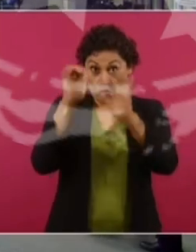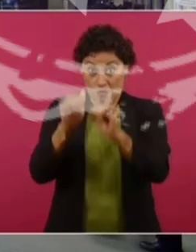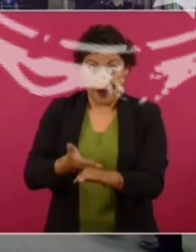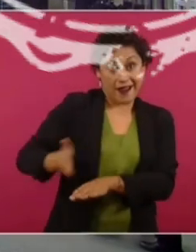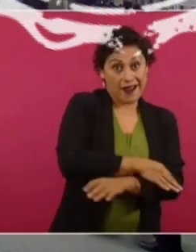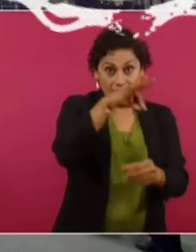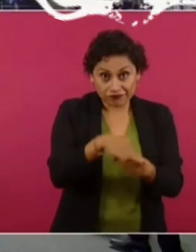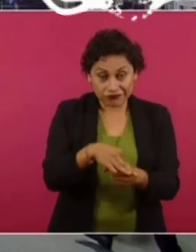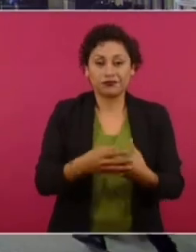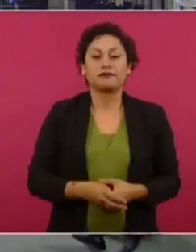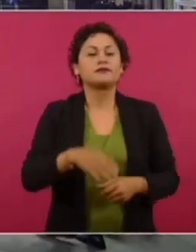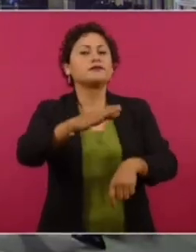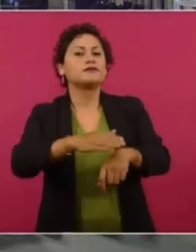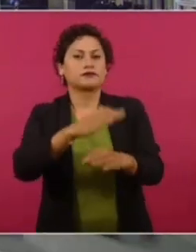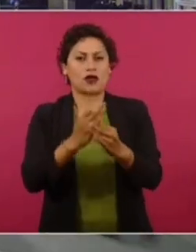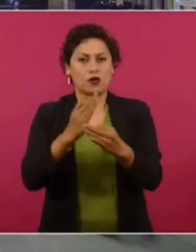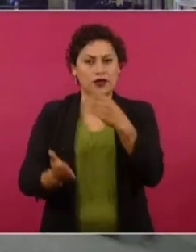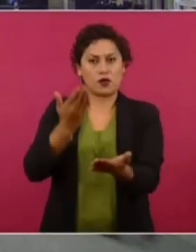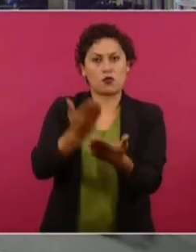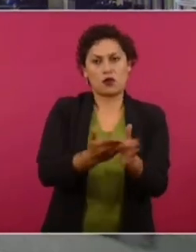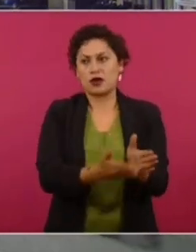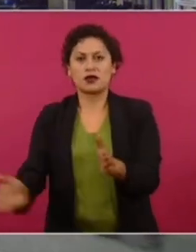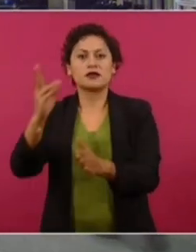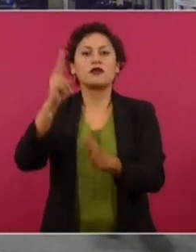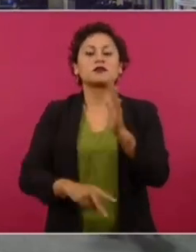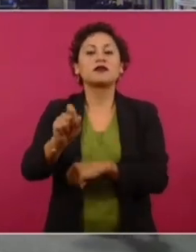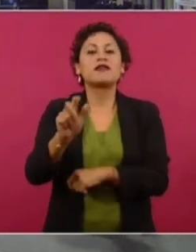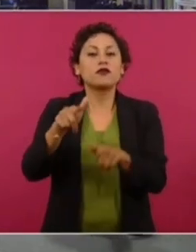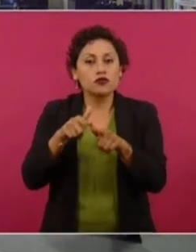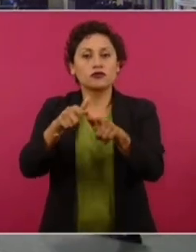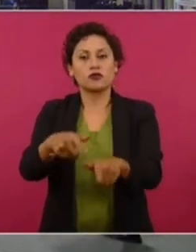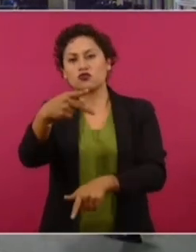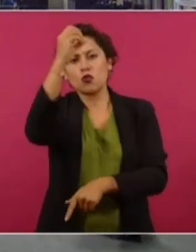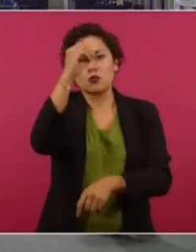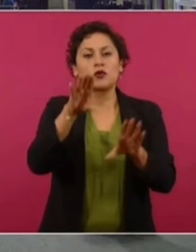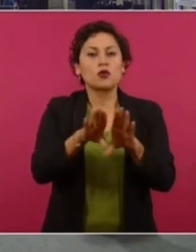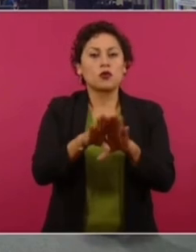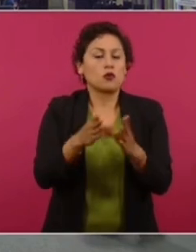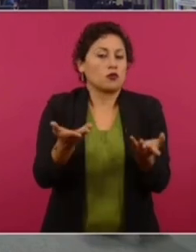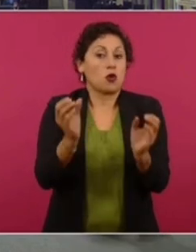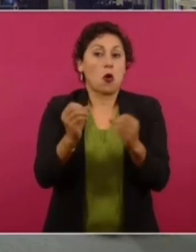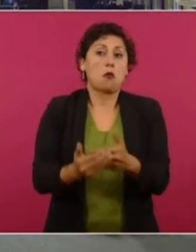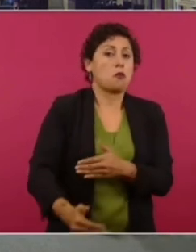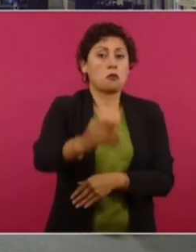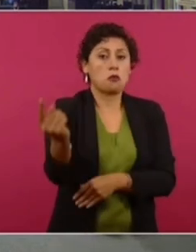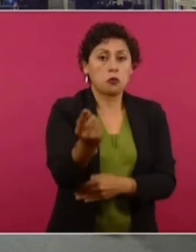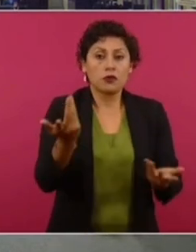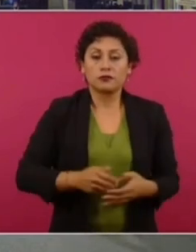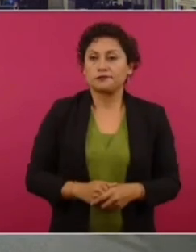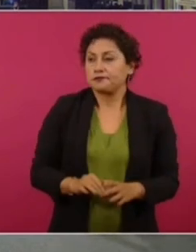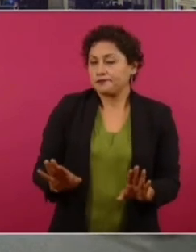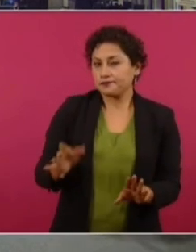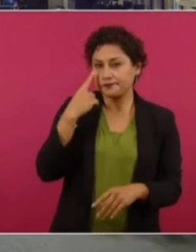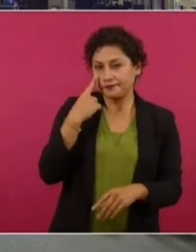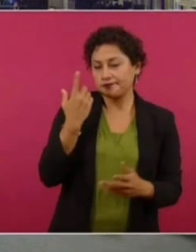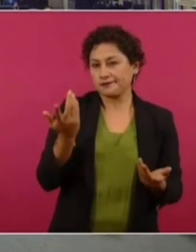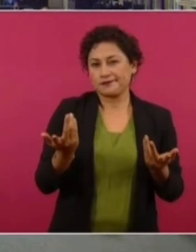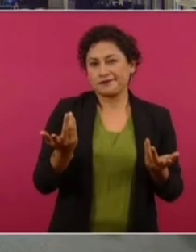Ahora hay una propuesta para que se puedan quedar hasta el 2028. Sí. Hay una iniciativa. ¿Usted cómo lo vería? ¿O tiene que ser indefinida la presencia de las Fuerzas Armadas? Lo mejor sería,